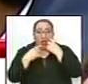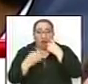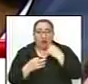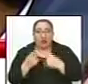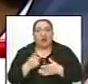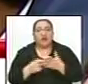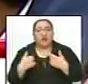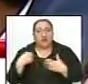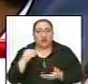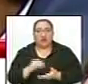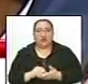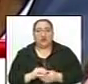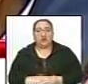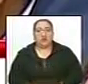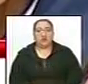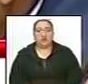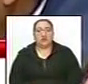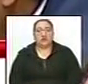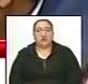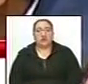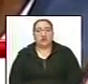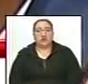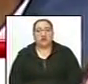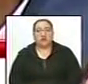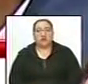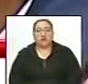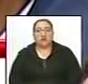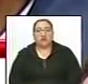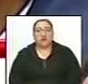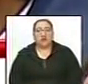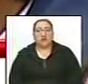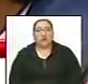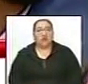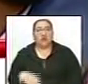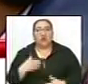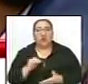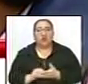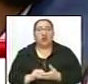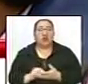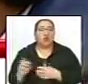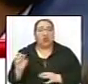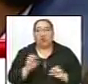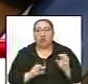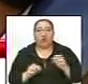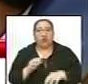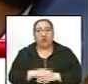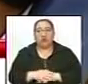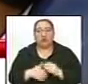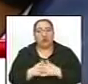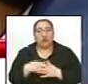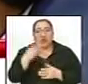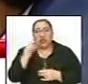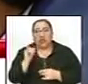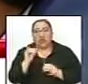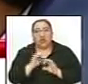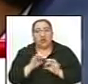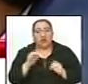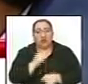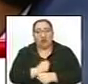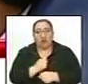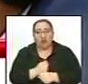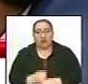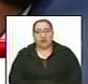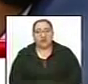verdad es lo que tiene que imponerse, y lo que no puede haber es más mantos de dudas sobre la idoneidad, la